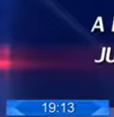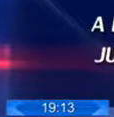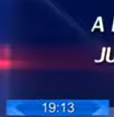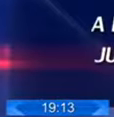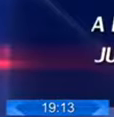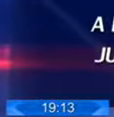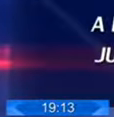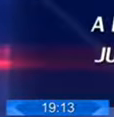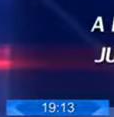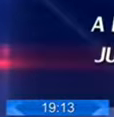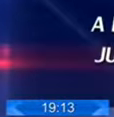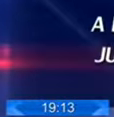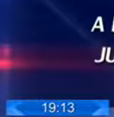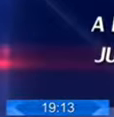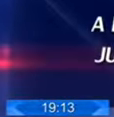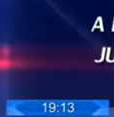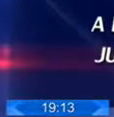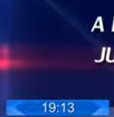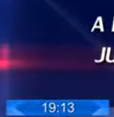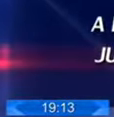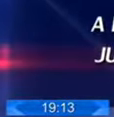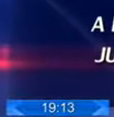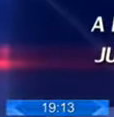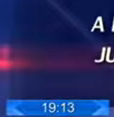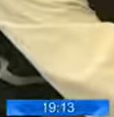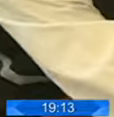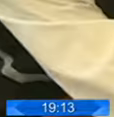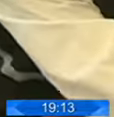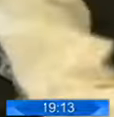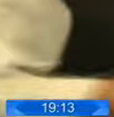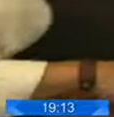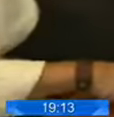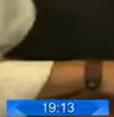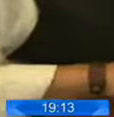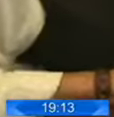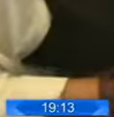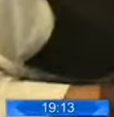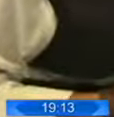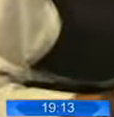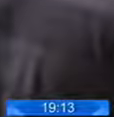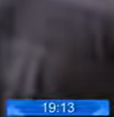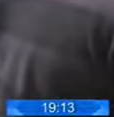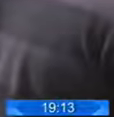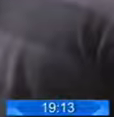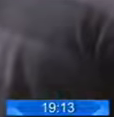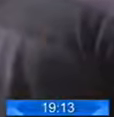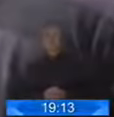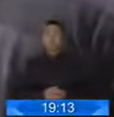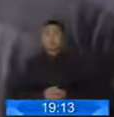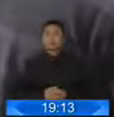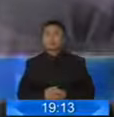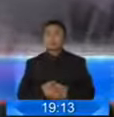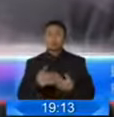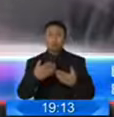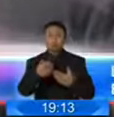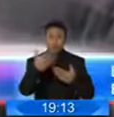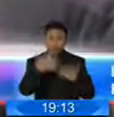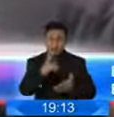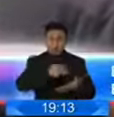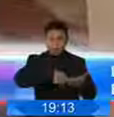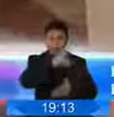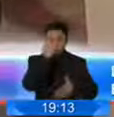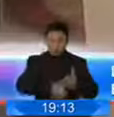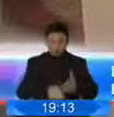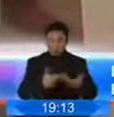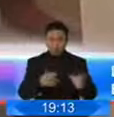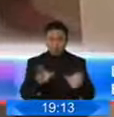no cumplieron con su obligación de ser miembro de la Junta Receptora del Voto. Una vez que cancele la multa en cualquiera de las delegaciones provinciales, podrá acceder a su